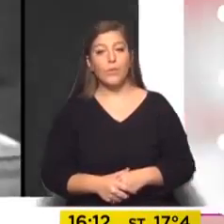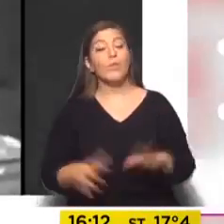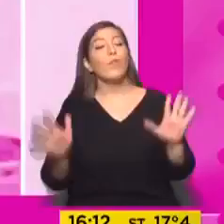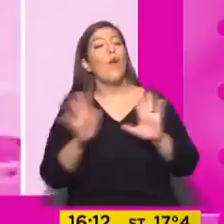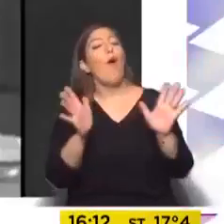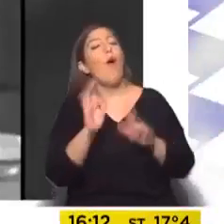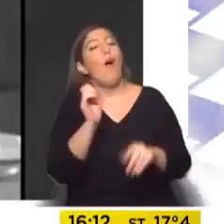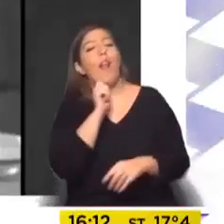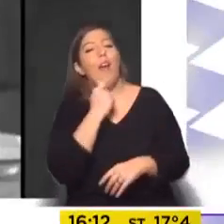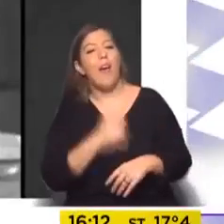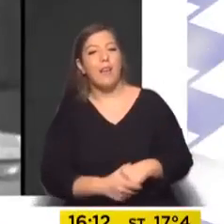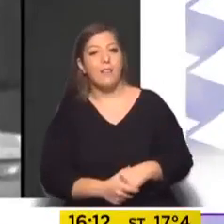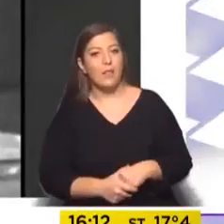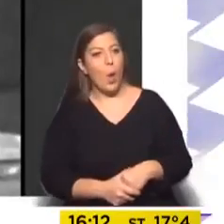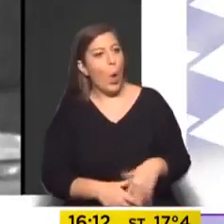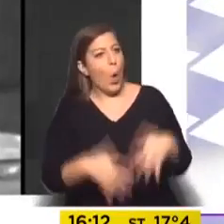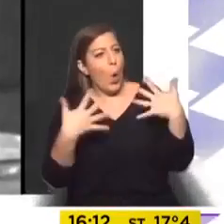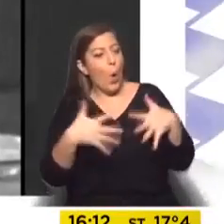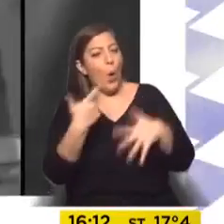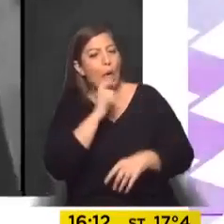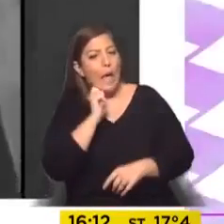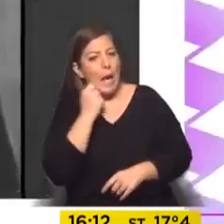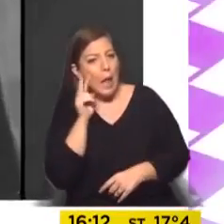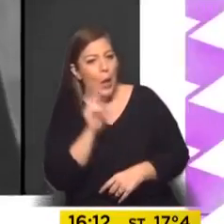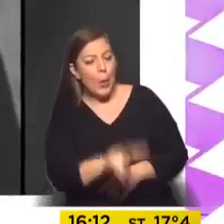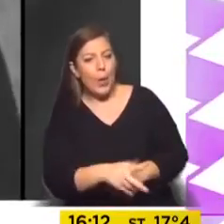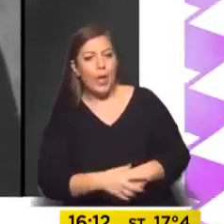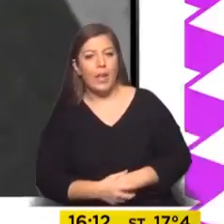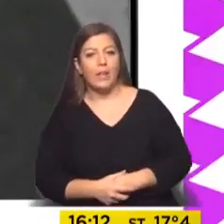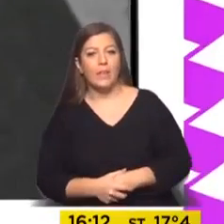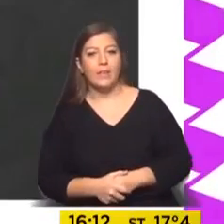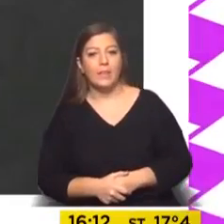cielo? Vaya, qué rico se ve todo.